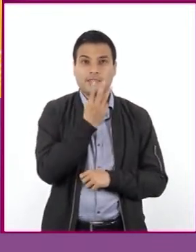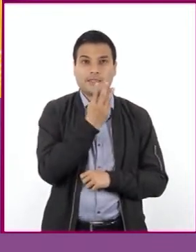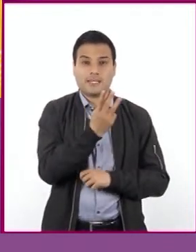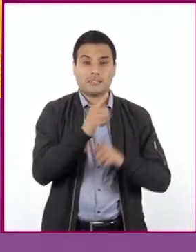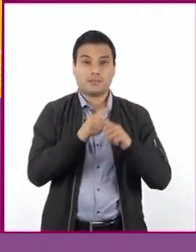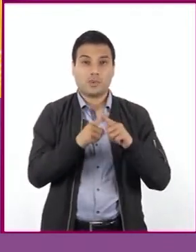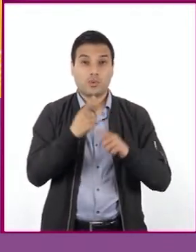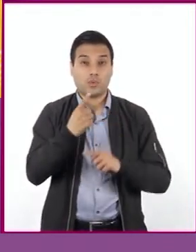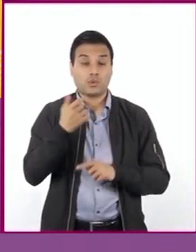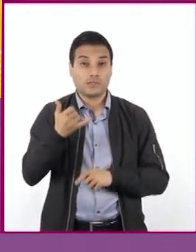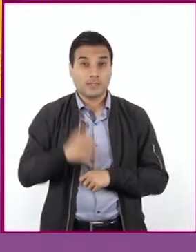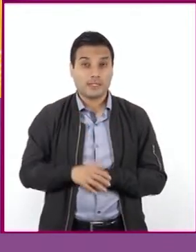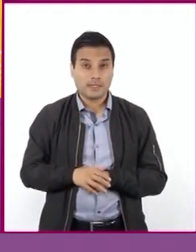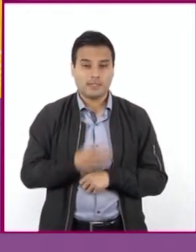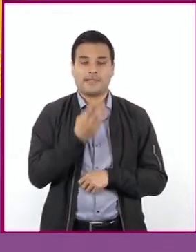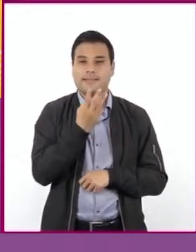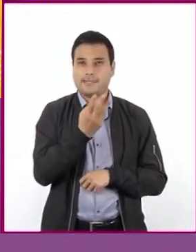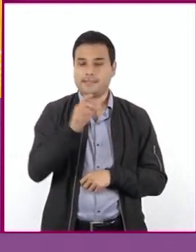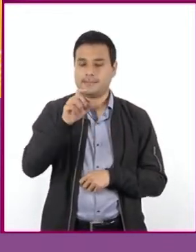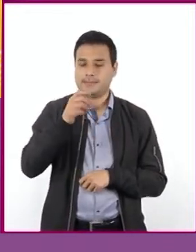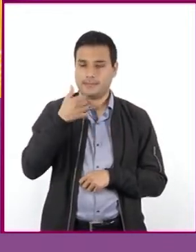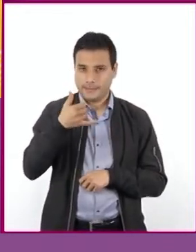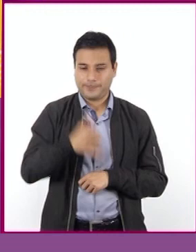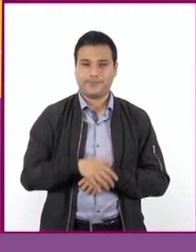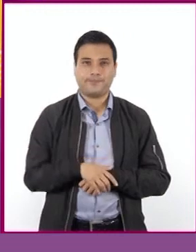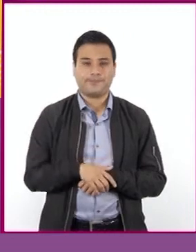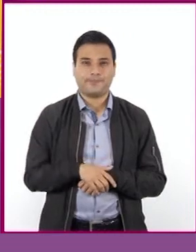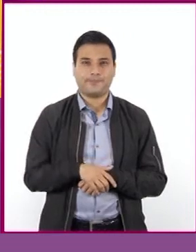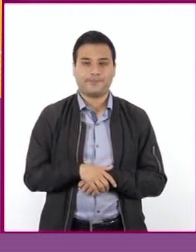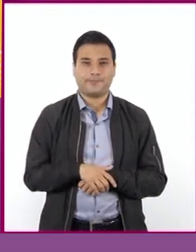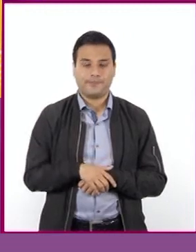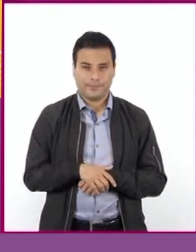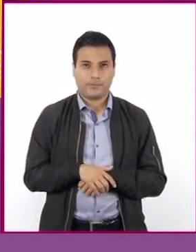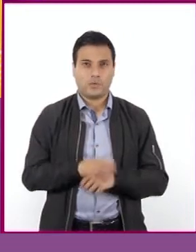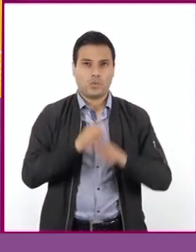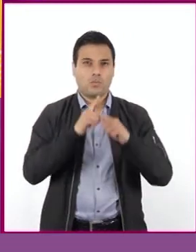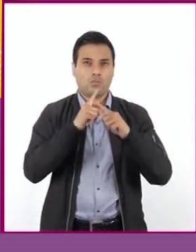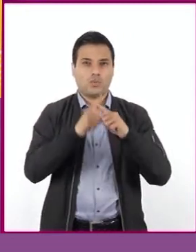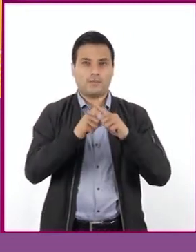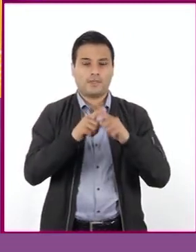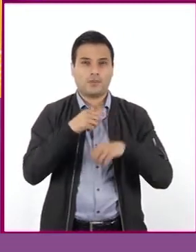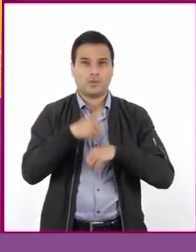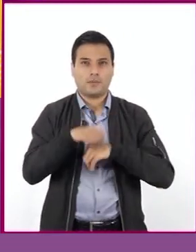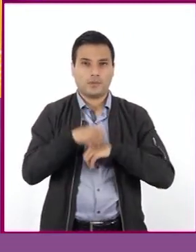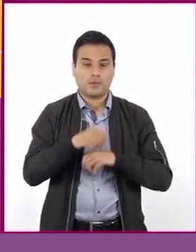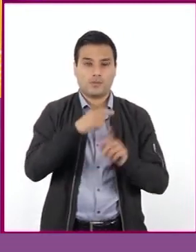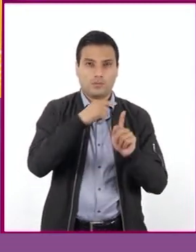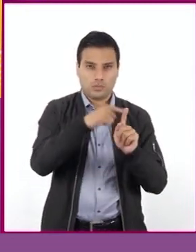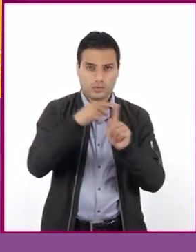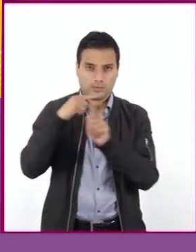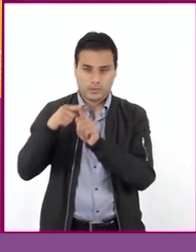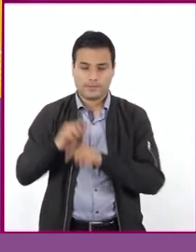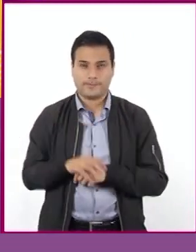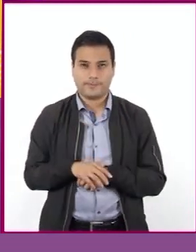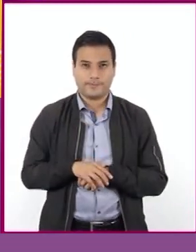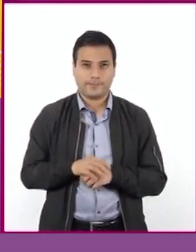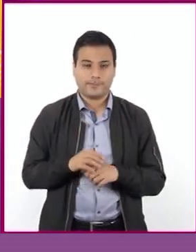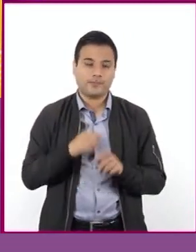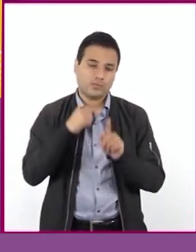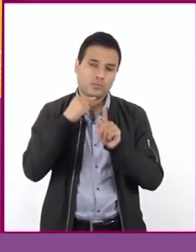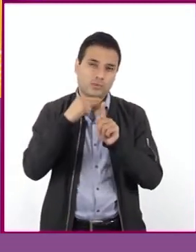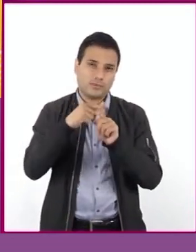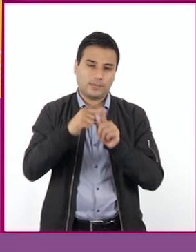1y, 3y. Multiplicando los términos numéricos, positivo por positivo es igual a